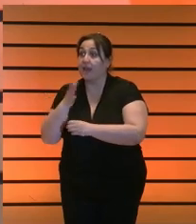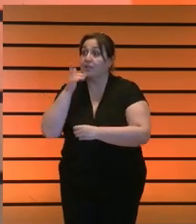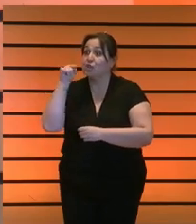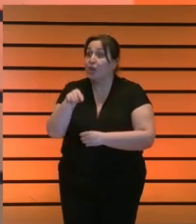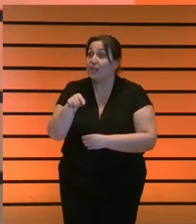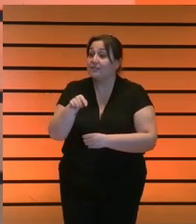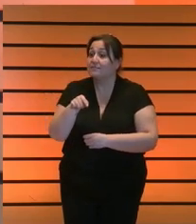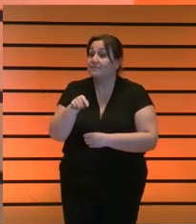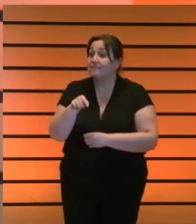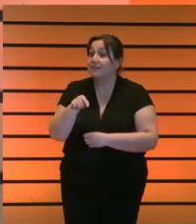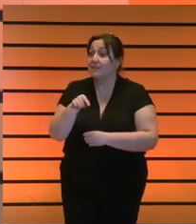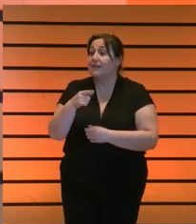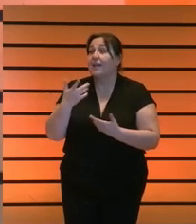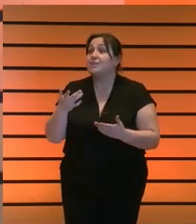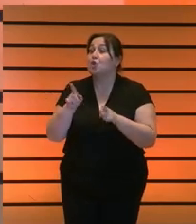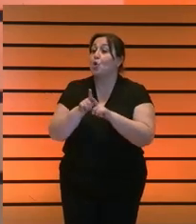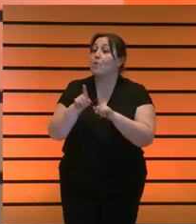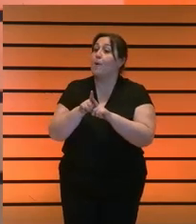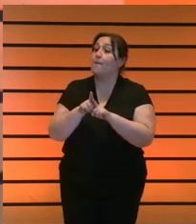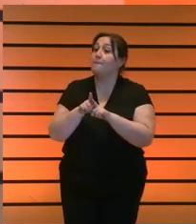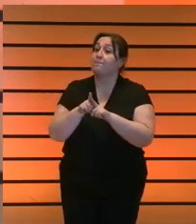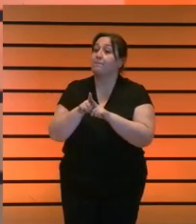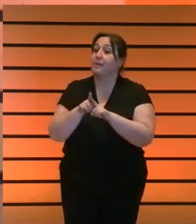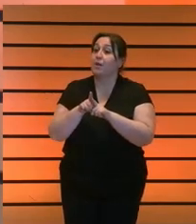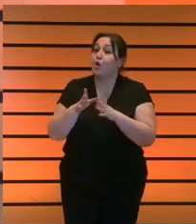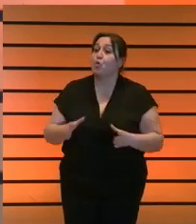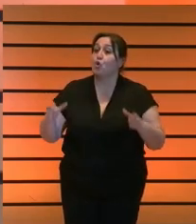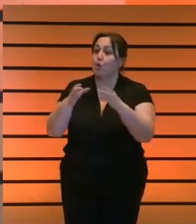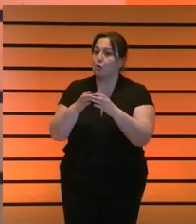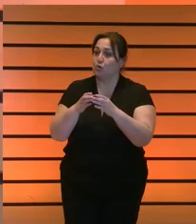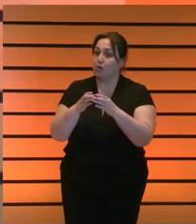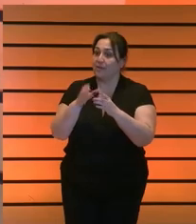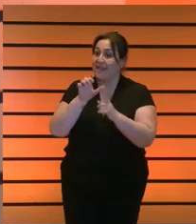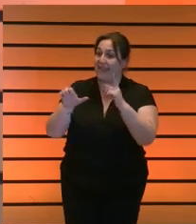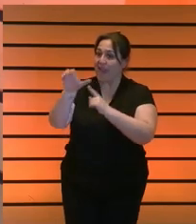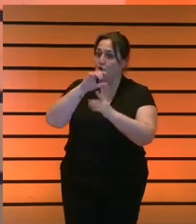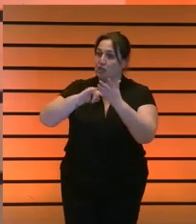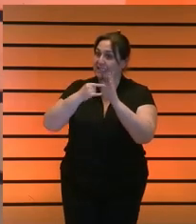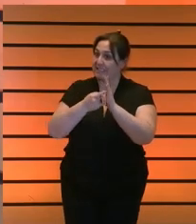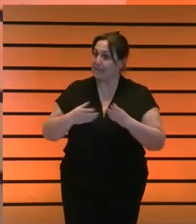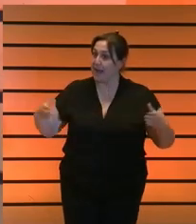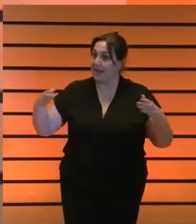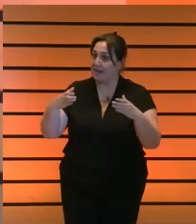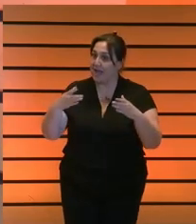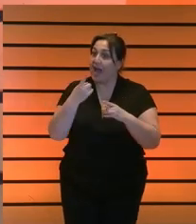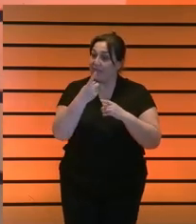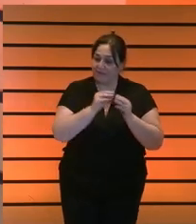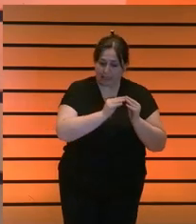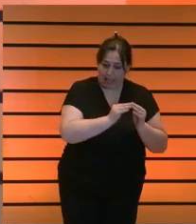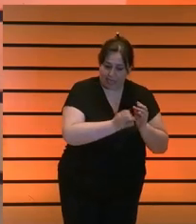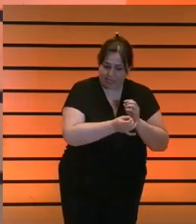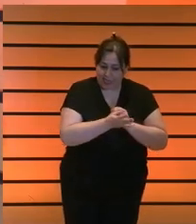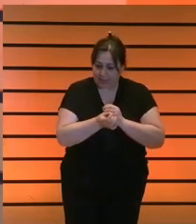lo tanto es un un conjunto de ecosistema que hay que ir generando para poder